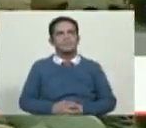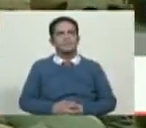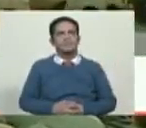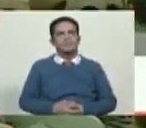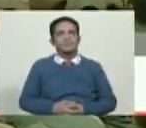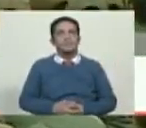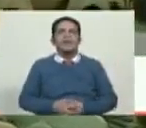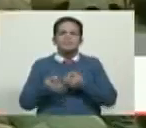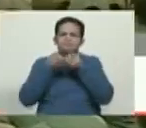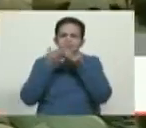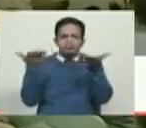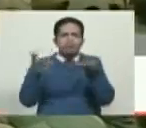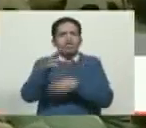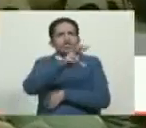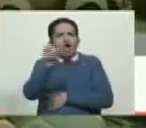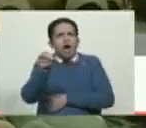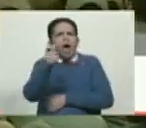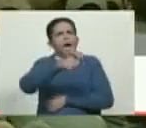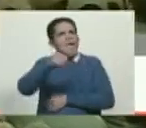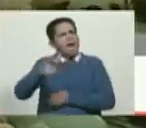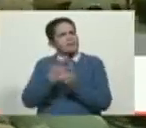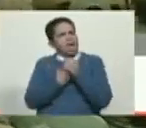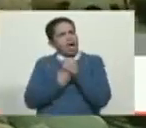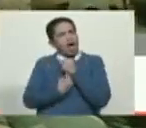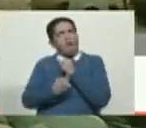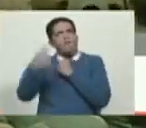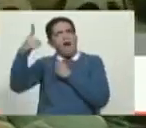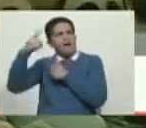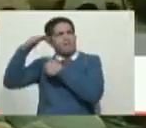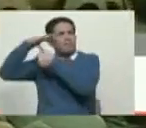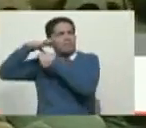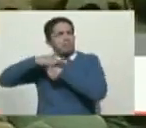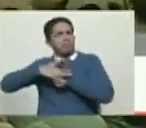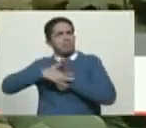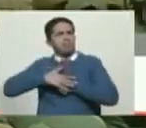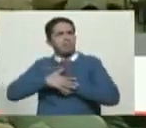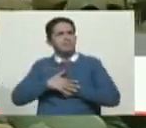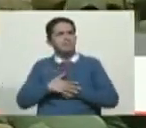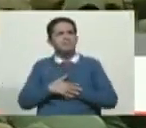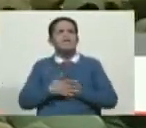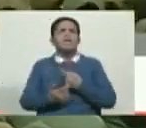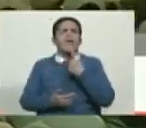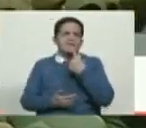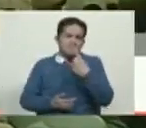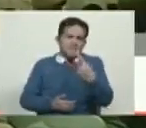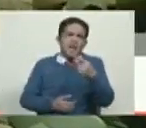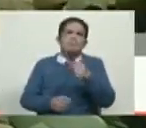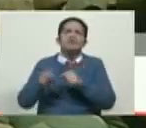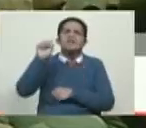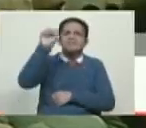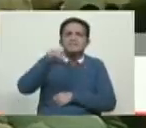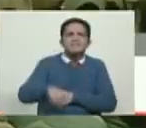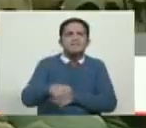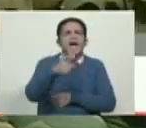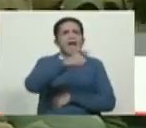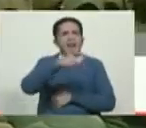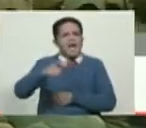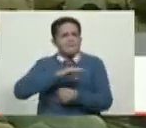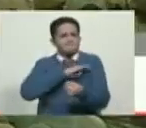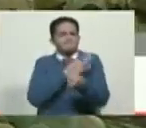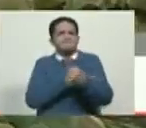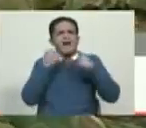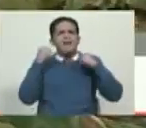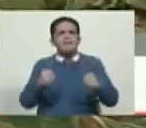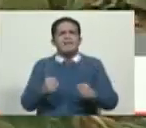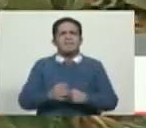Digámosles no a los cobardes, a los mercenarios. Y digámosle sí a los valientes, a las valientes,